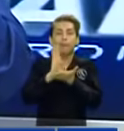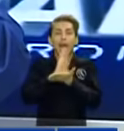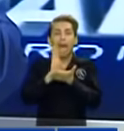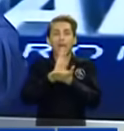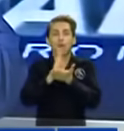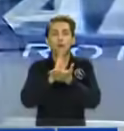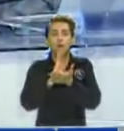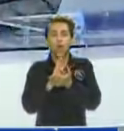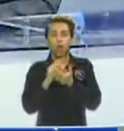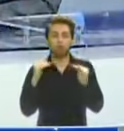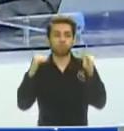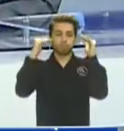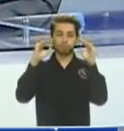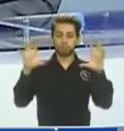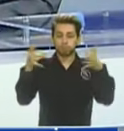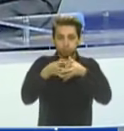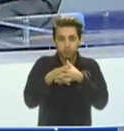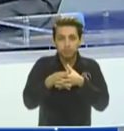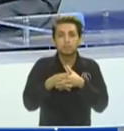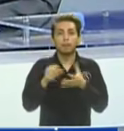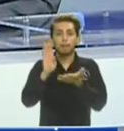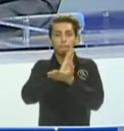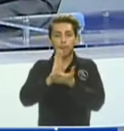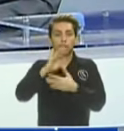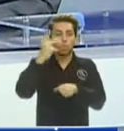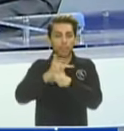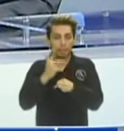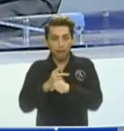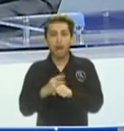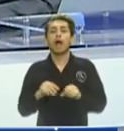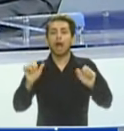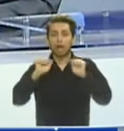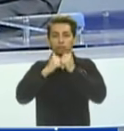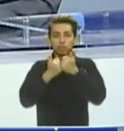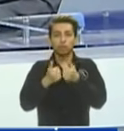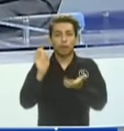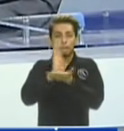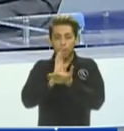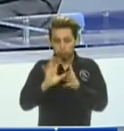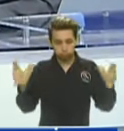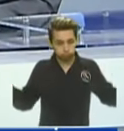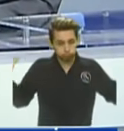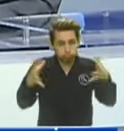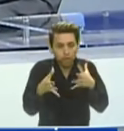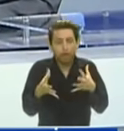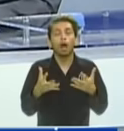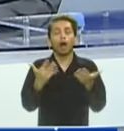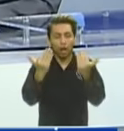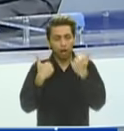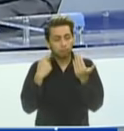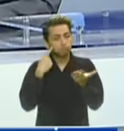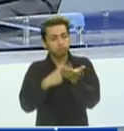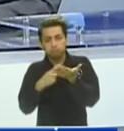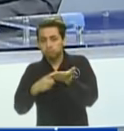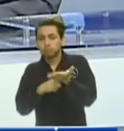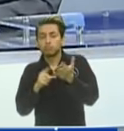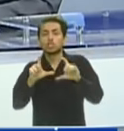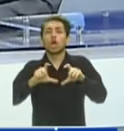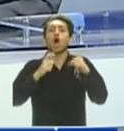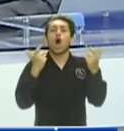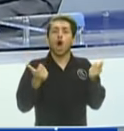Banco de Guatemala, con la Junta Monetaria, para que podamos entrar con la Asociación Bancaria de Guatemala y encontrar de qué manera podemos